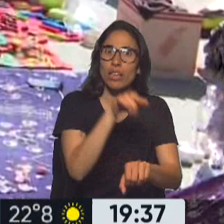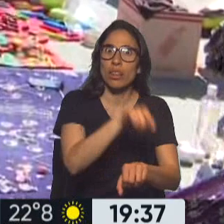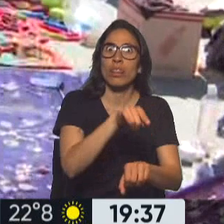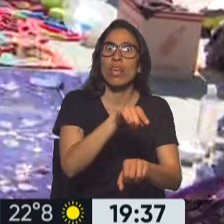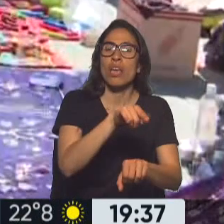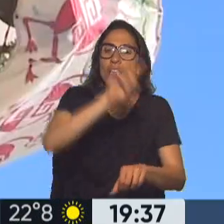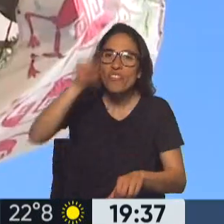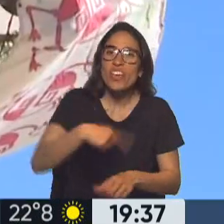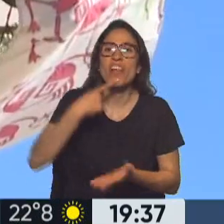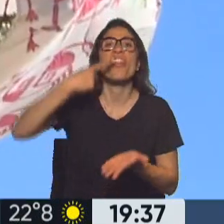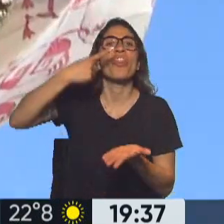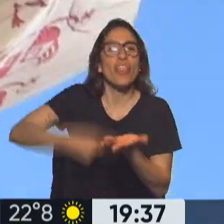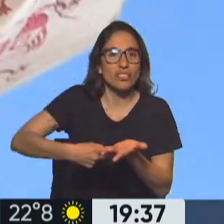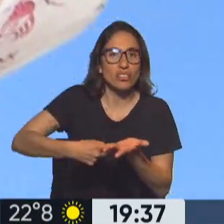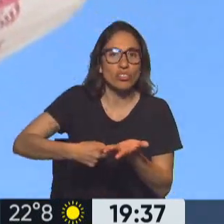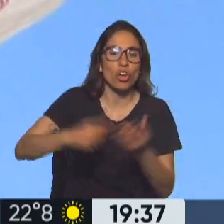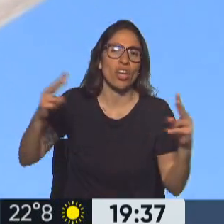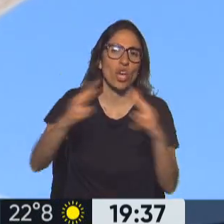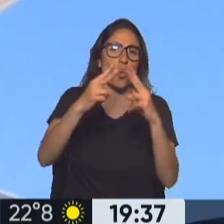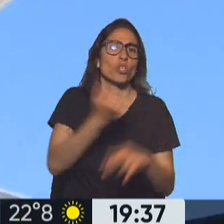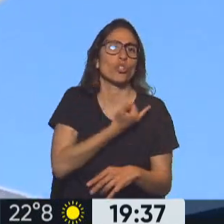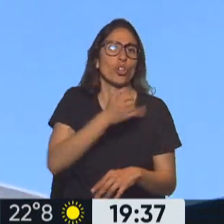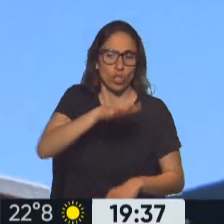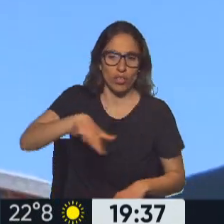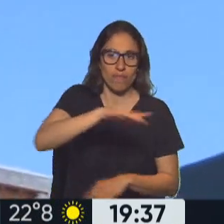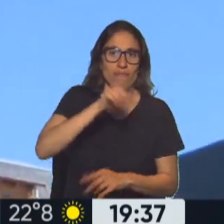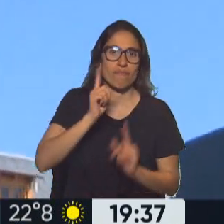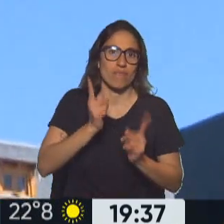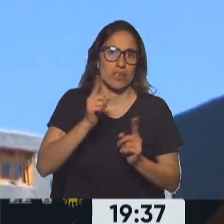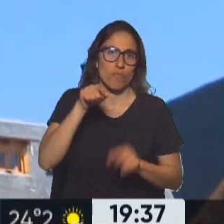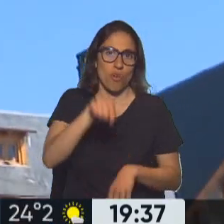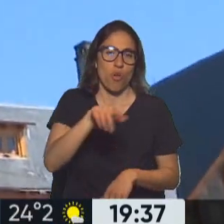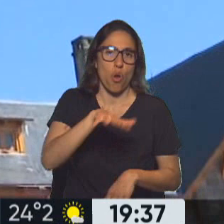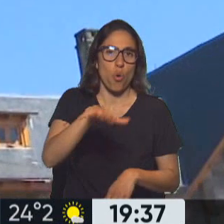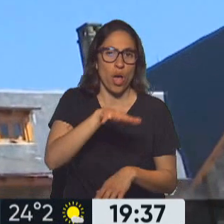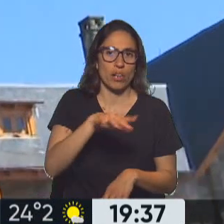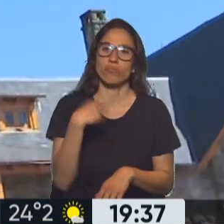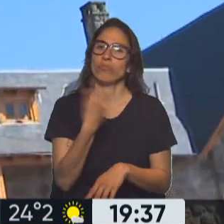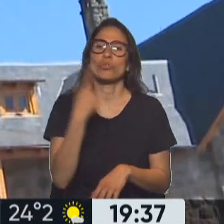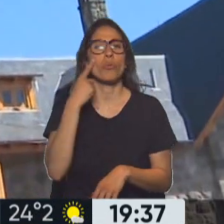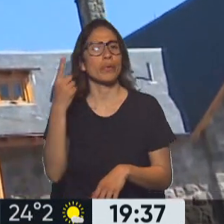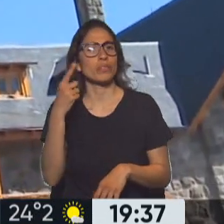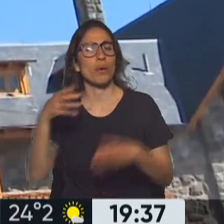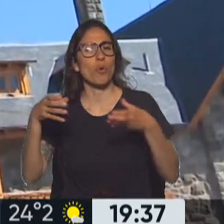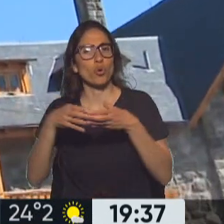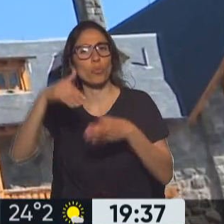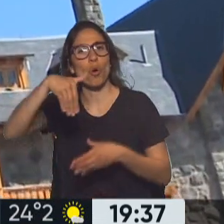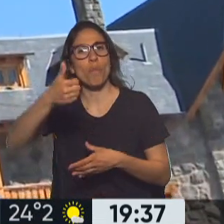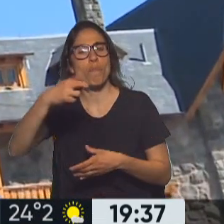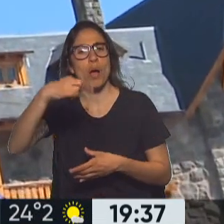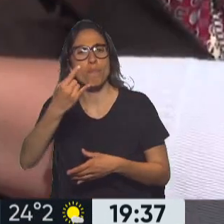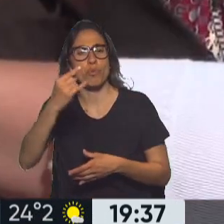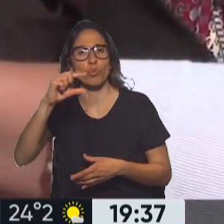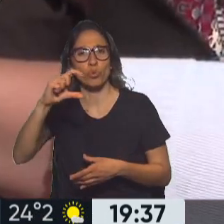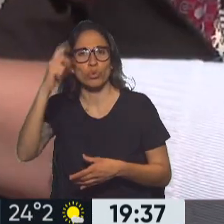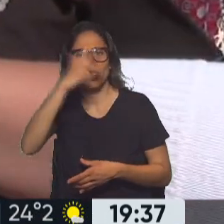en Furilovche, y creemos que es muy importante que haya presencia mapuche en este encuentro puntualmente. Para mí es